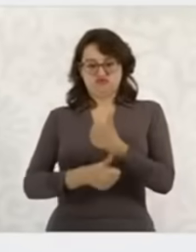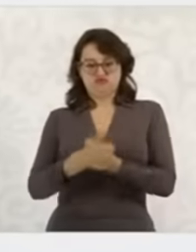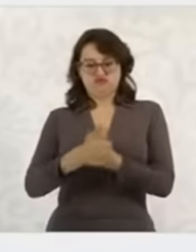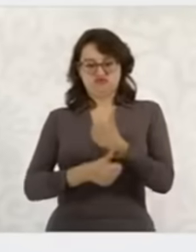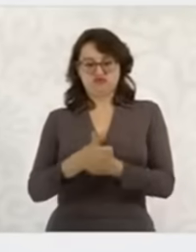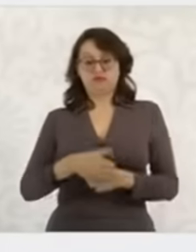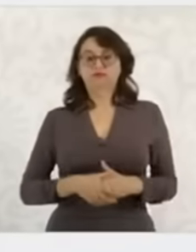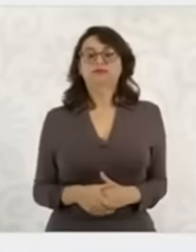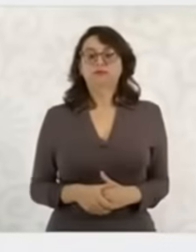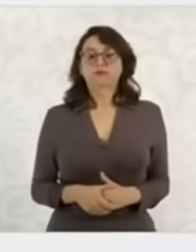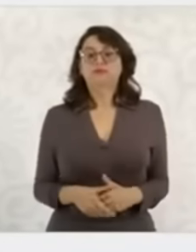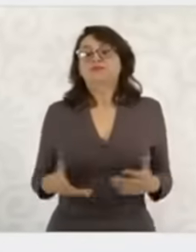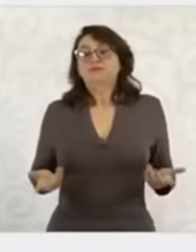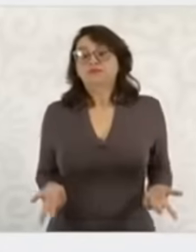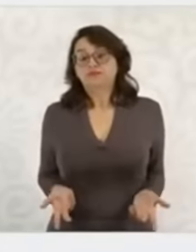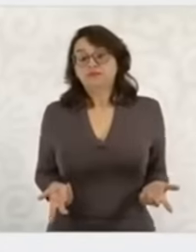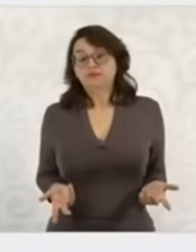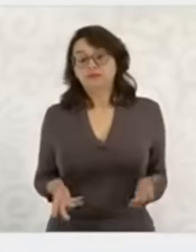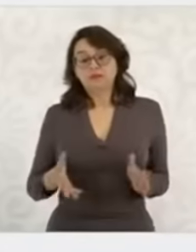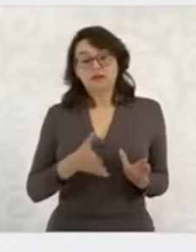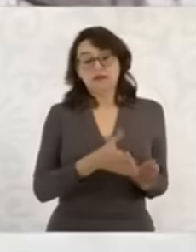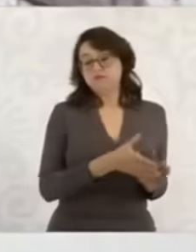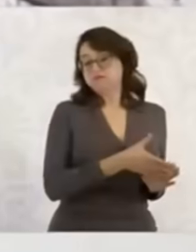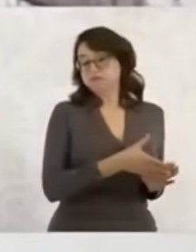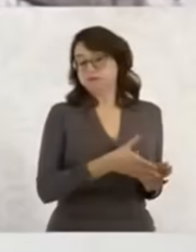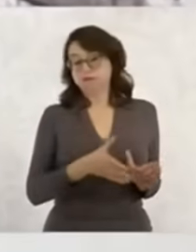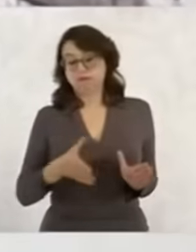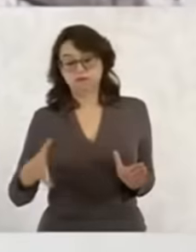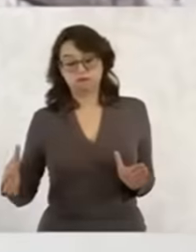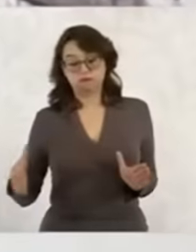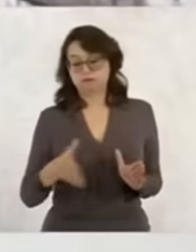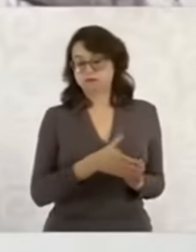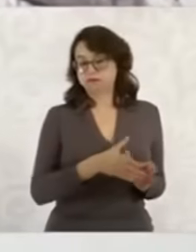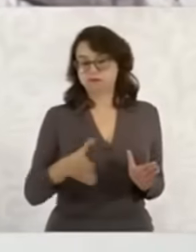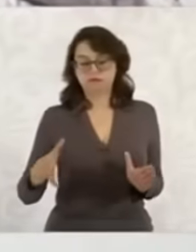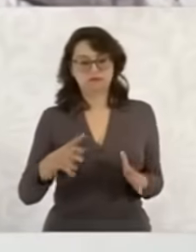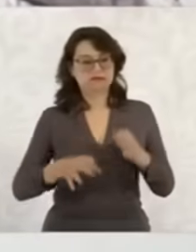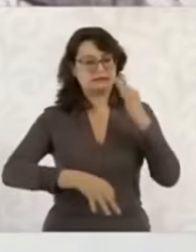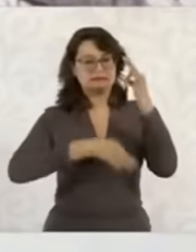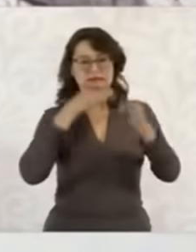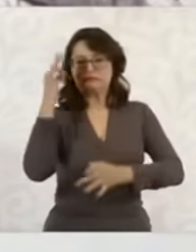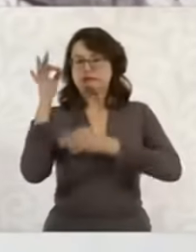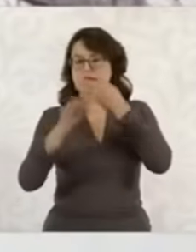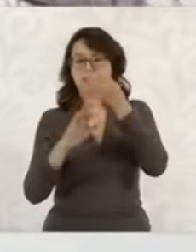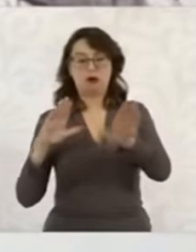Se viene una campaña contra Andrés Manuel López Obrador,